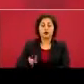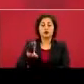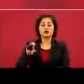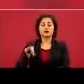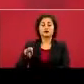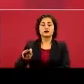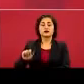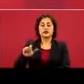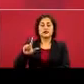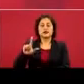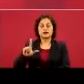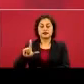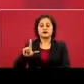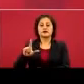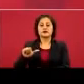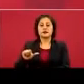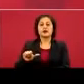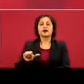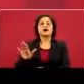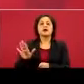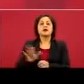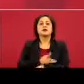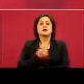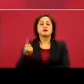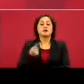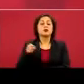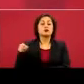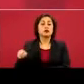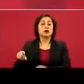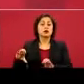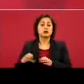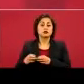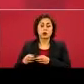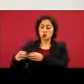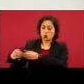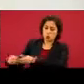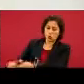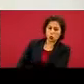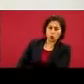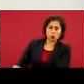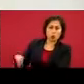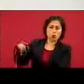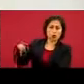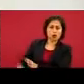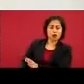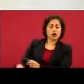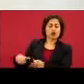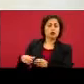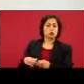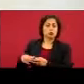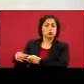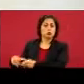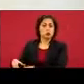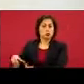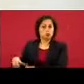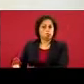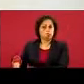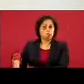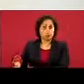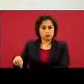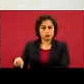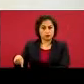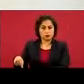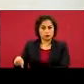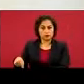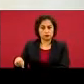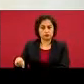porque pues es una zona muy baja que está incluso abajo